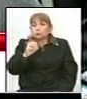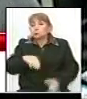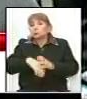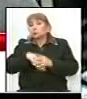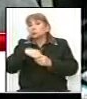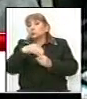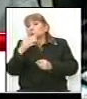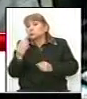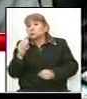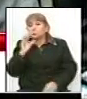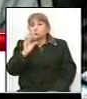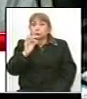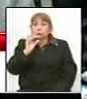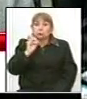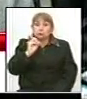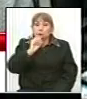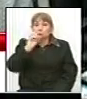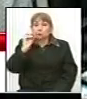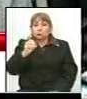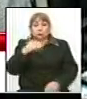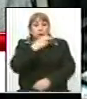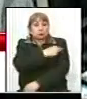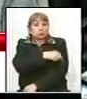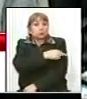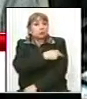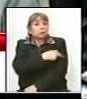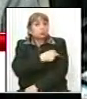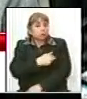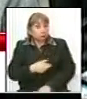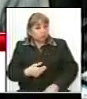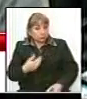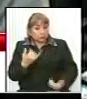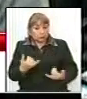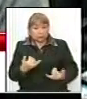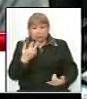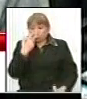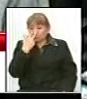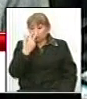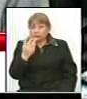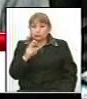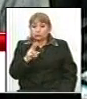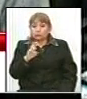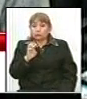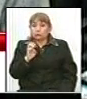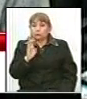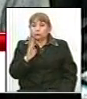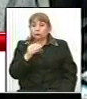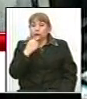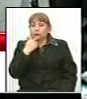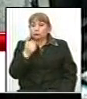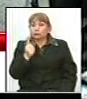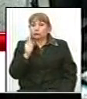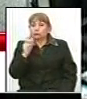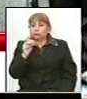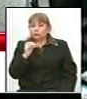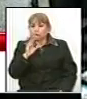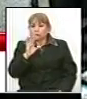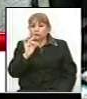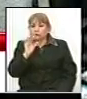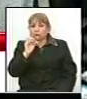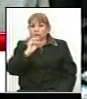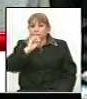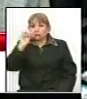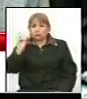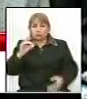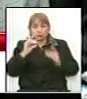y hasta un 80% en hospitalización. Si uno ahorita se va al Rebagliati o al Almenara, va a ver que el 80% de